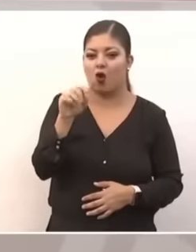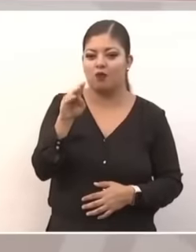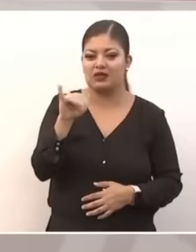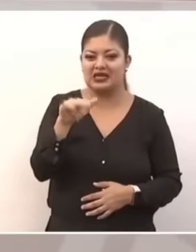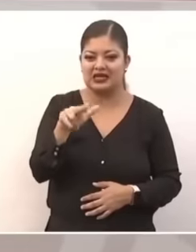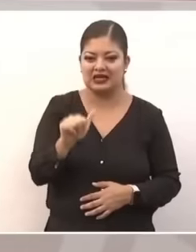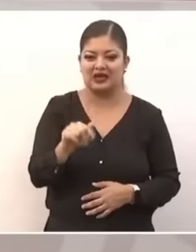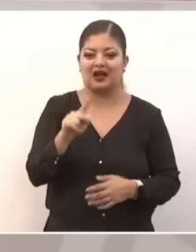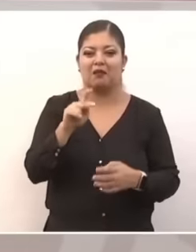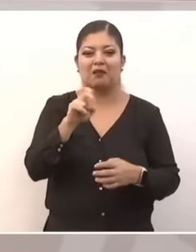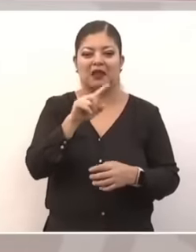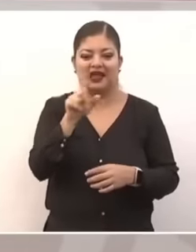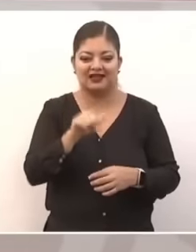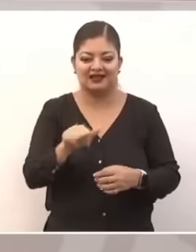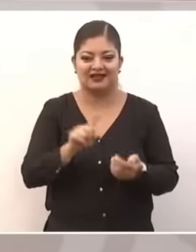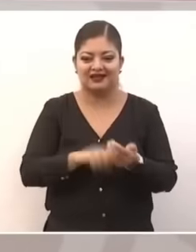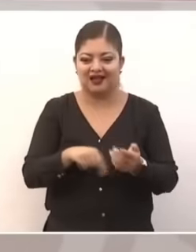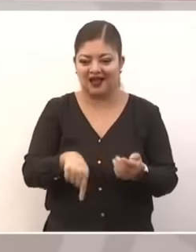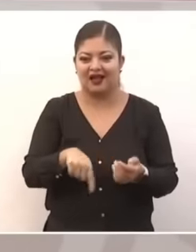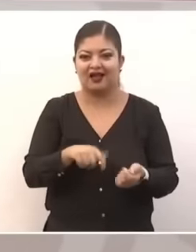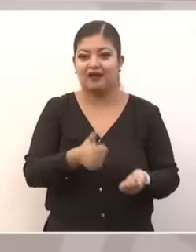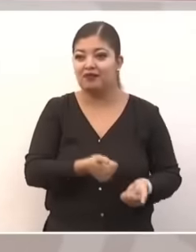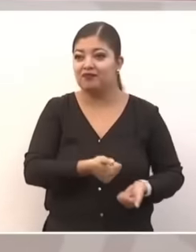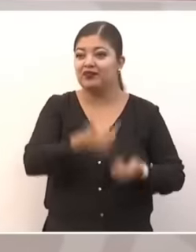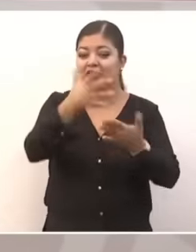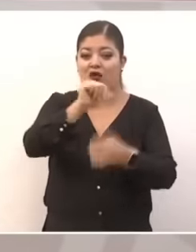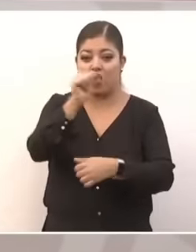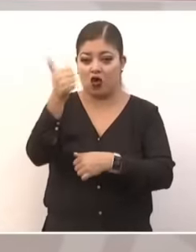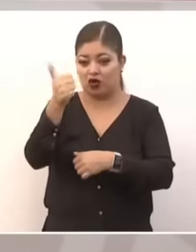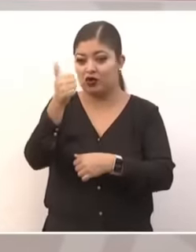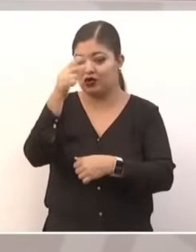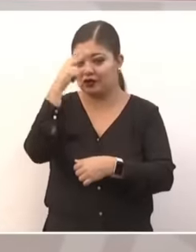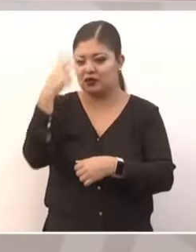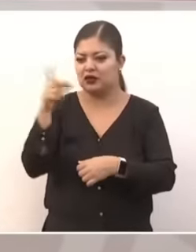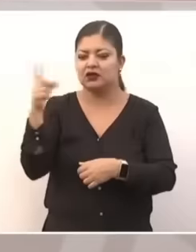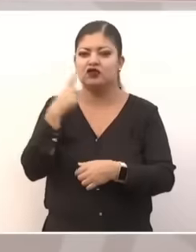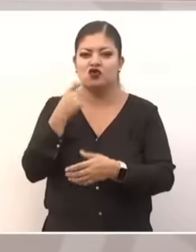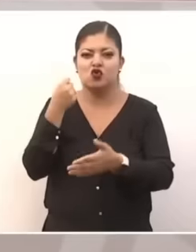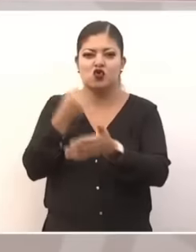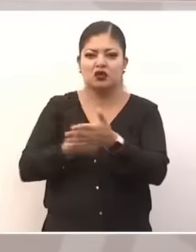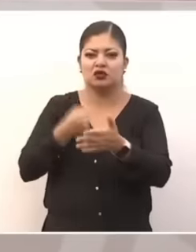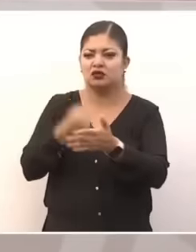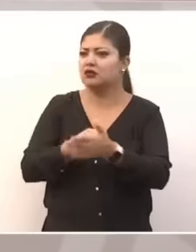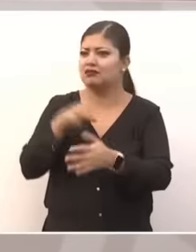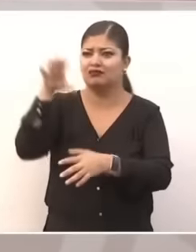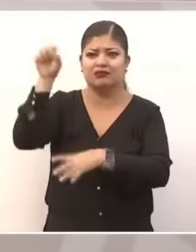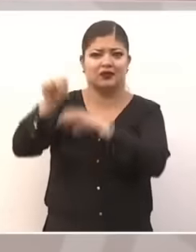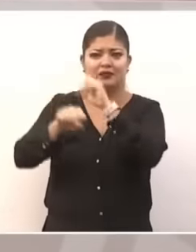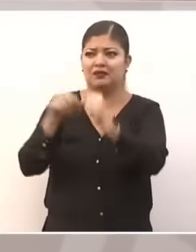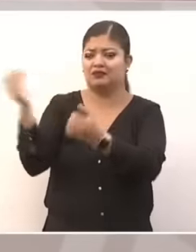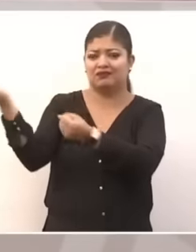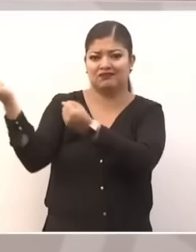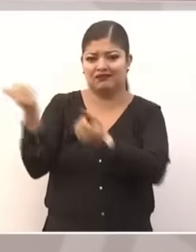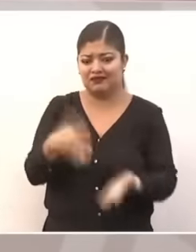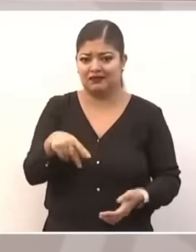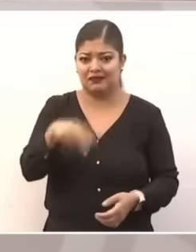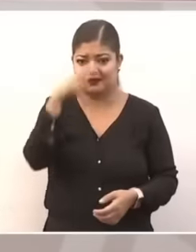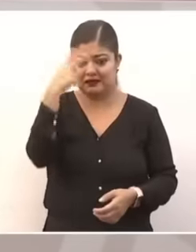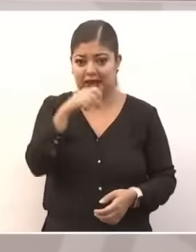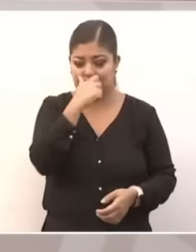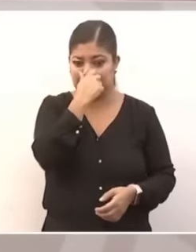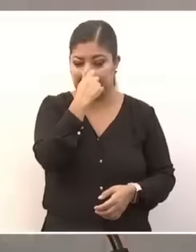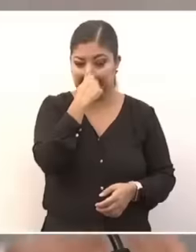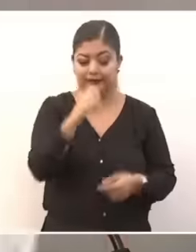se llevaron fuera del país y que ella hizo una lucha profunda porque se recuperara.